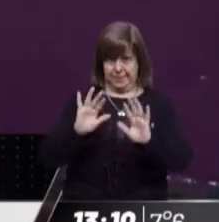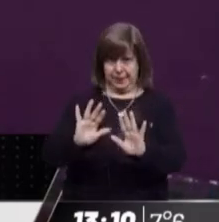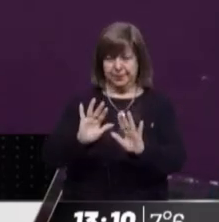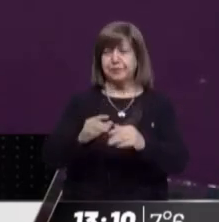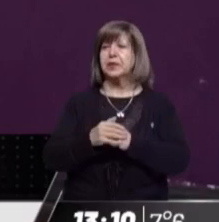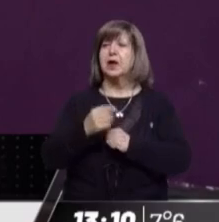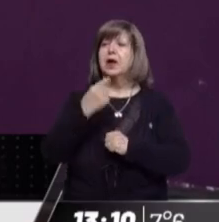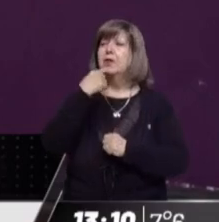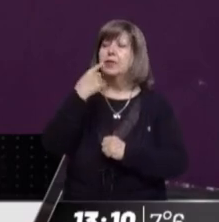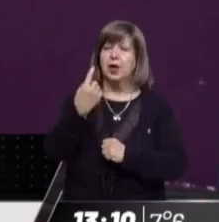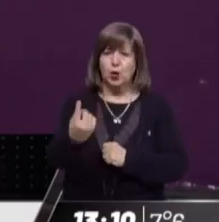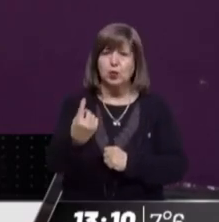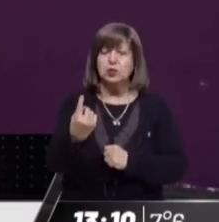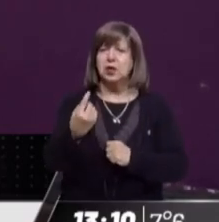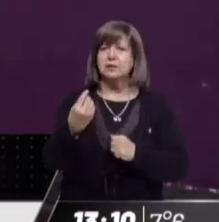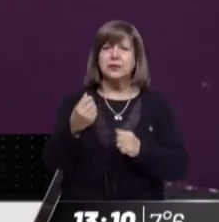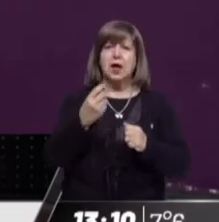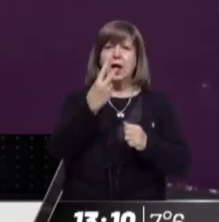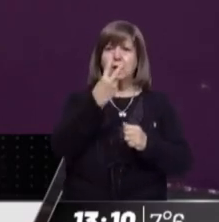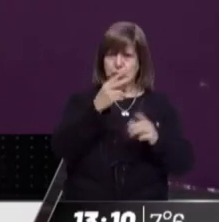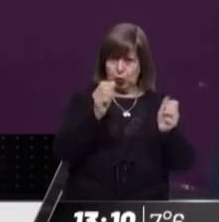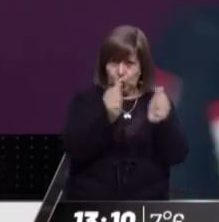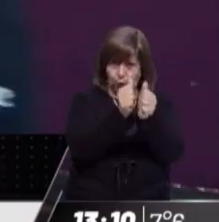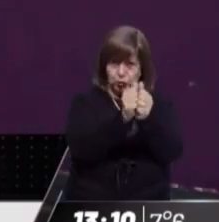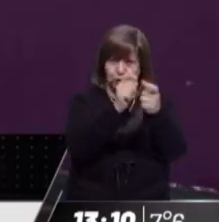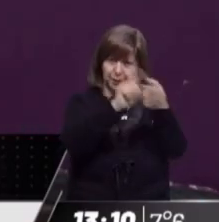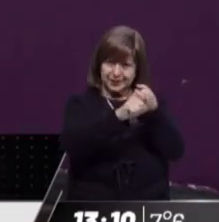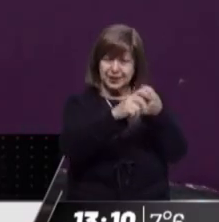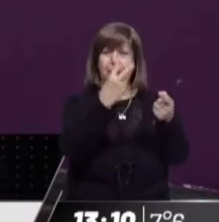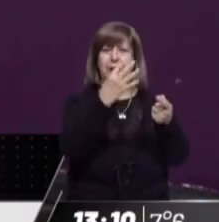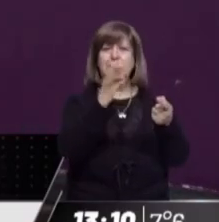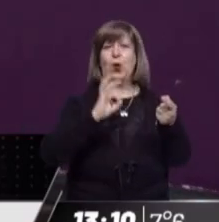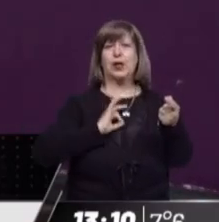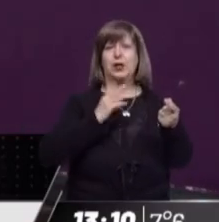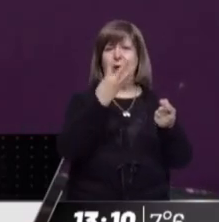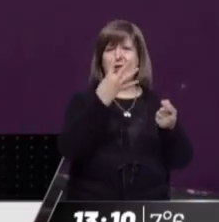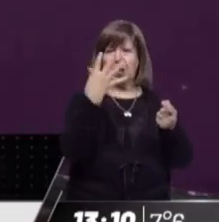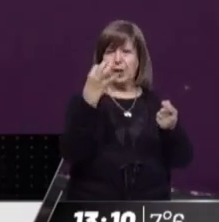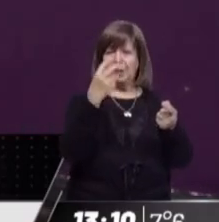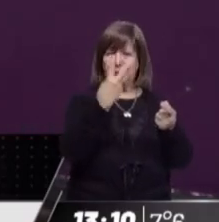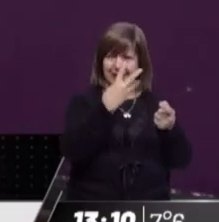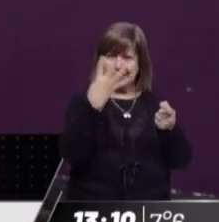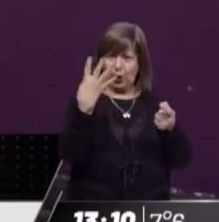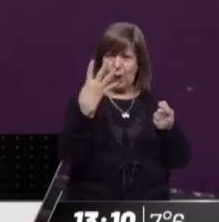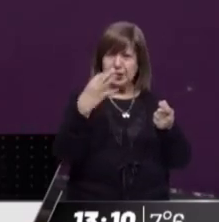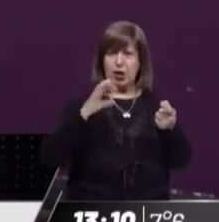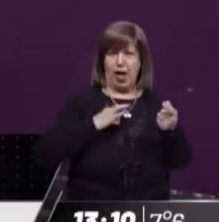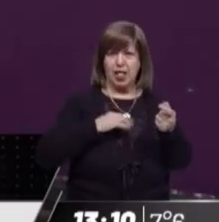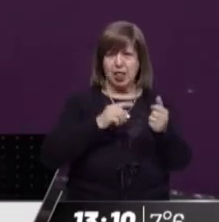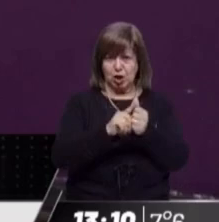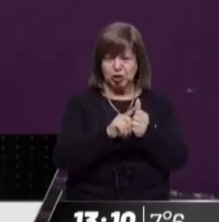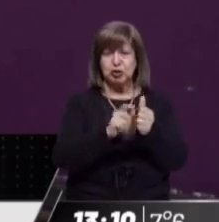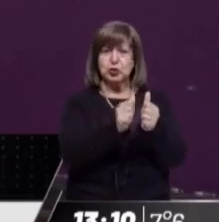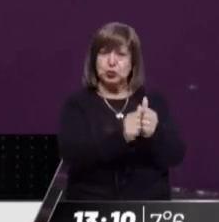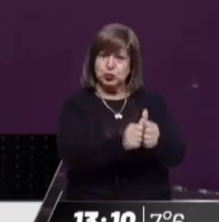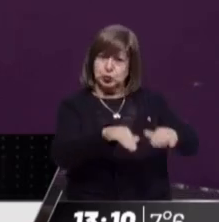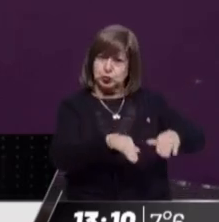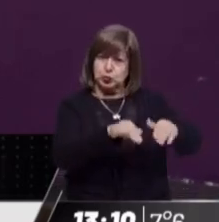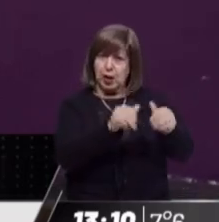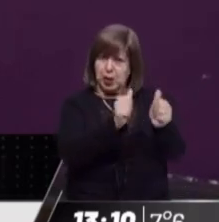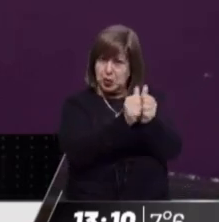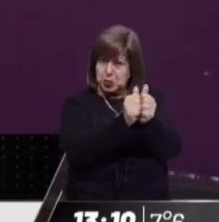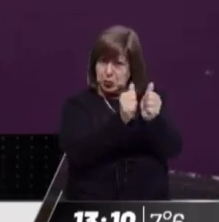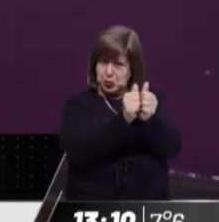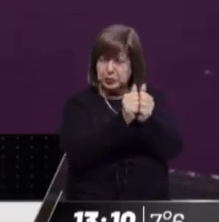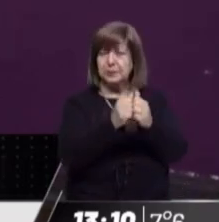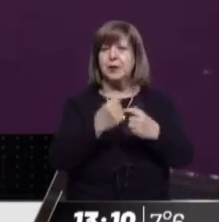eh Cómo fueron los primeros años y cuándo comenzaron las agresiones fue una excelente persona una persona